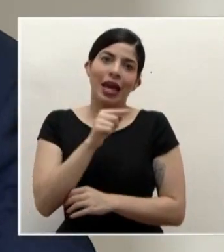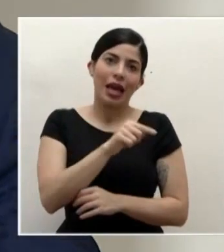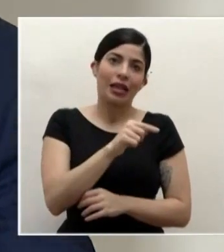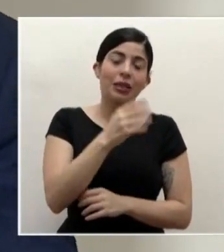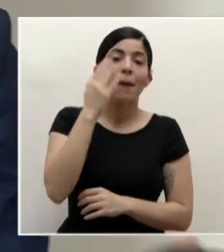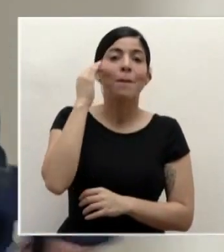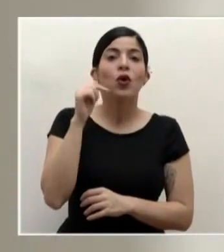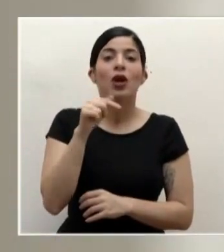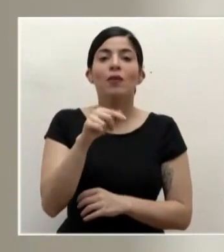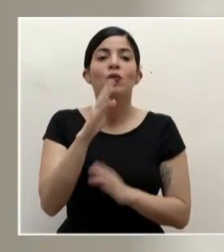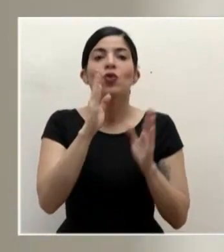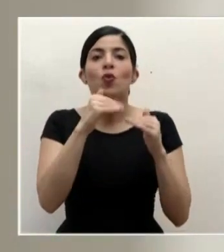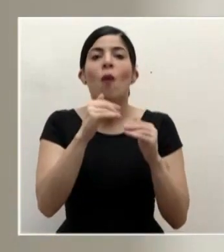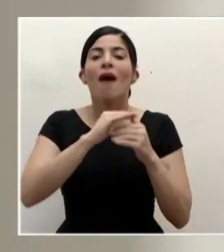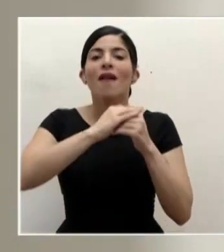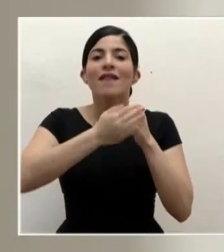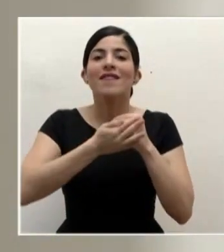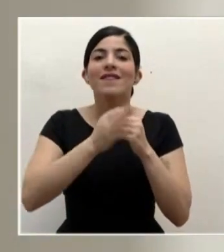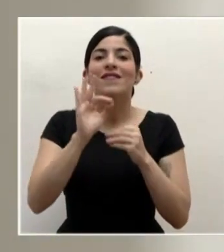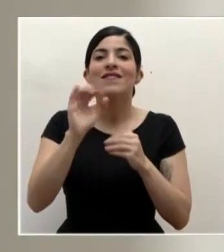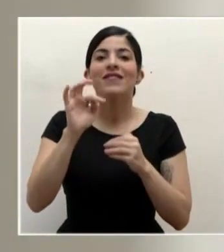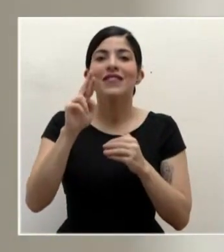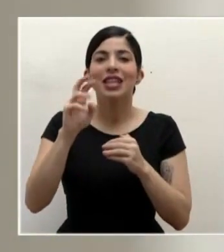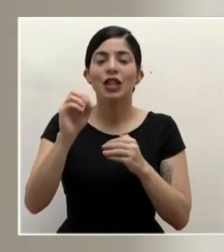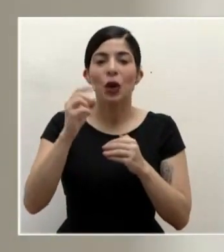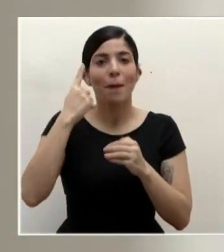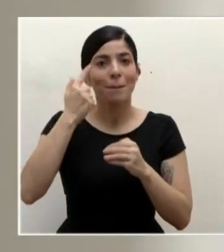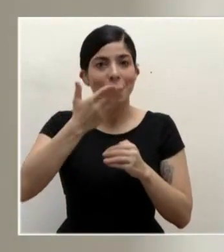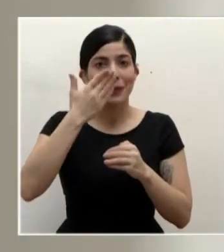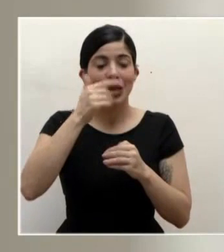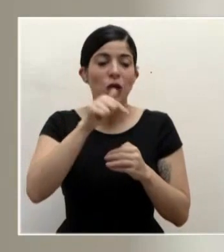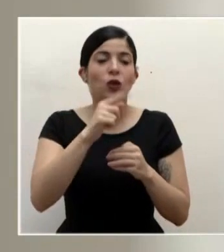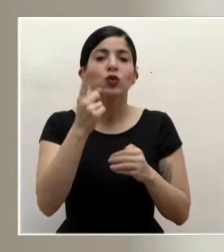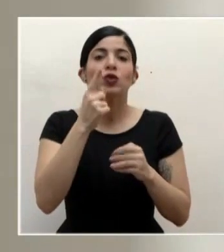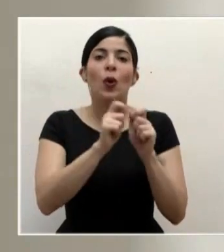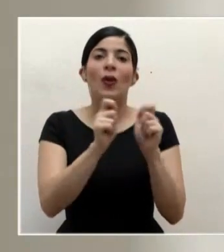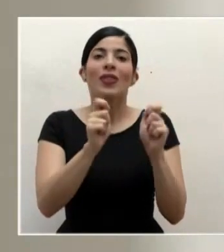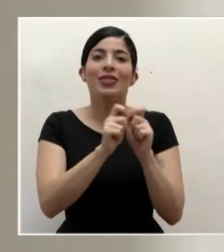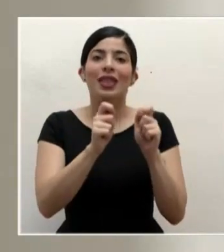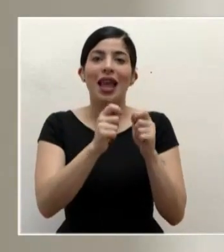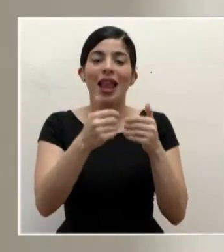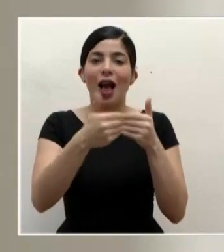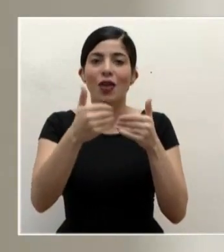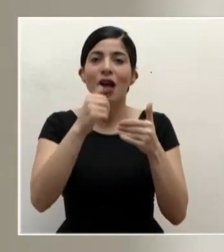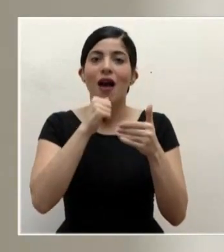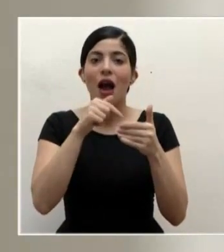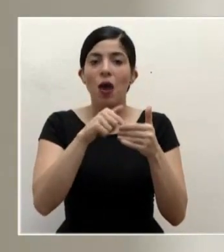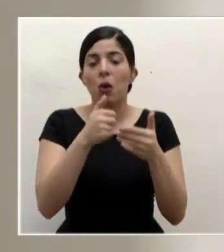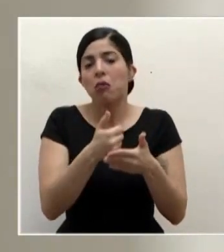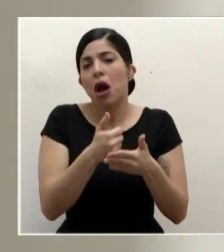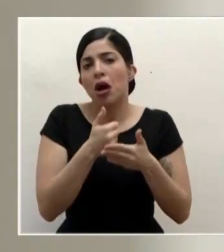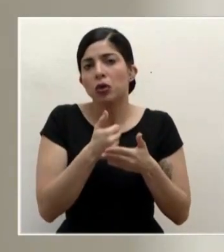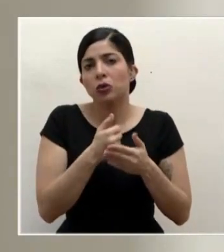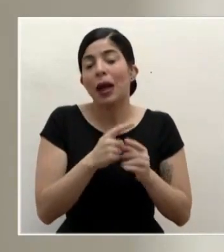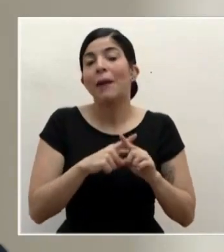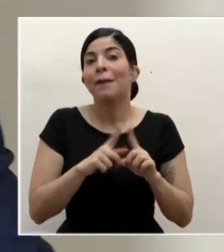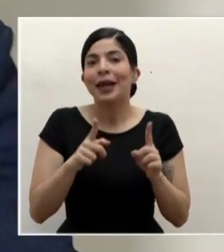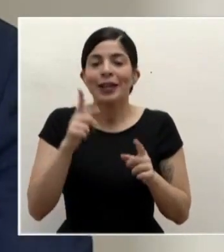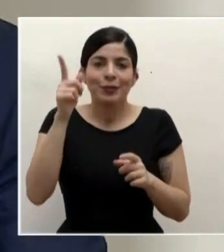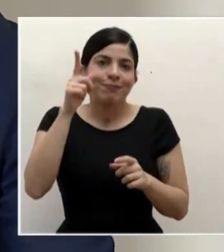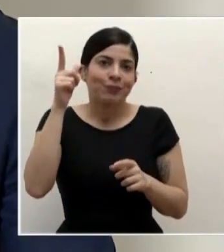tienen un filtro respiratorio. O sea, el filtro que usa aquí más que todo es la capa de tela antifluidos, pues que sí ayuda, pero